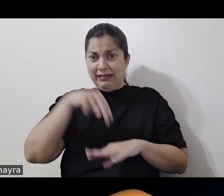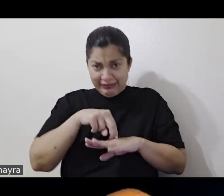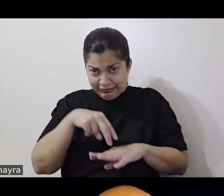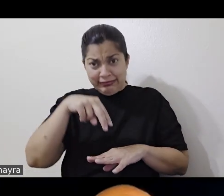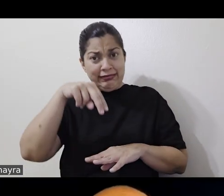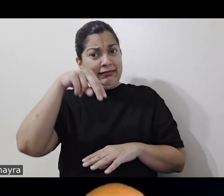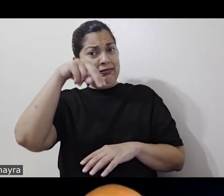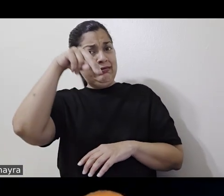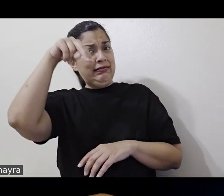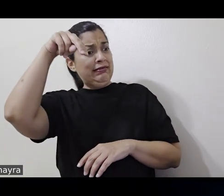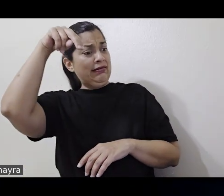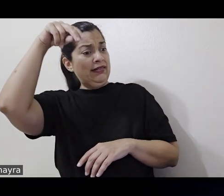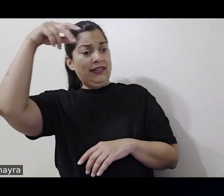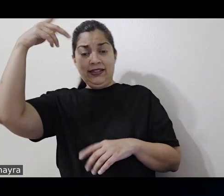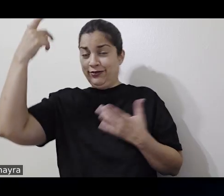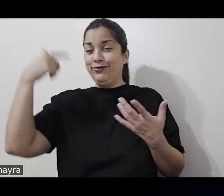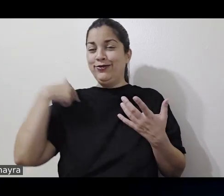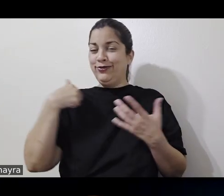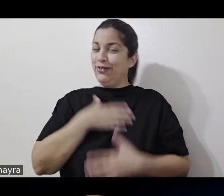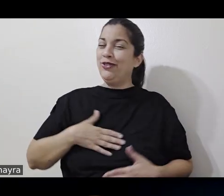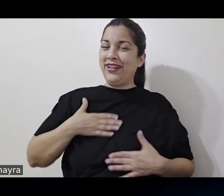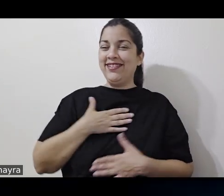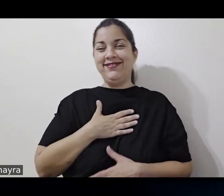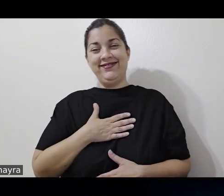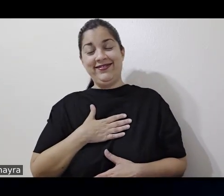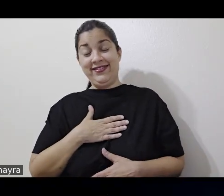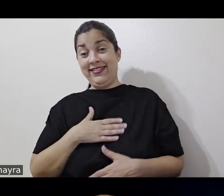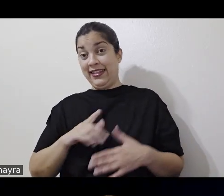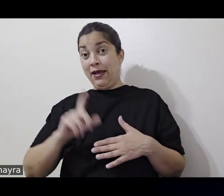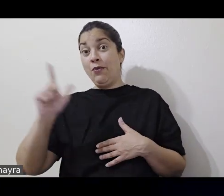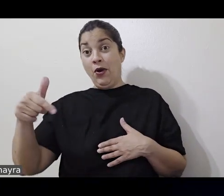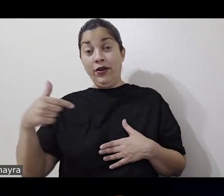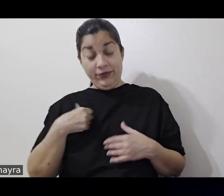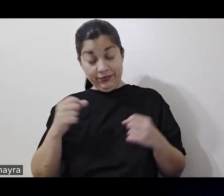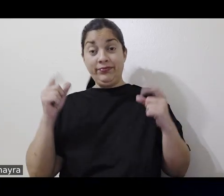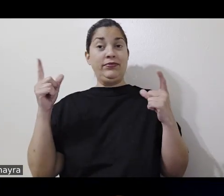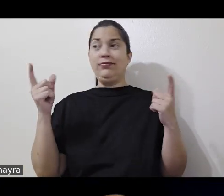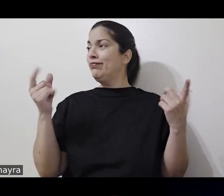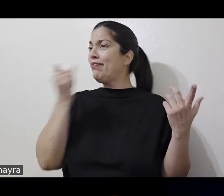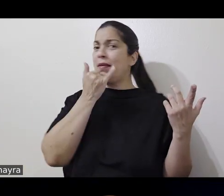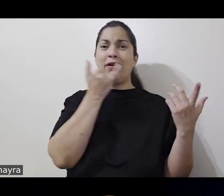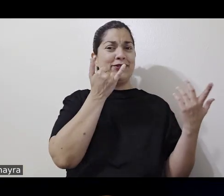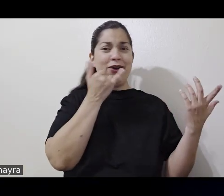qué está... Y me lo disfruté y después que desperté. Por rayo llegué a esto.